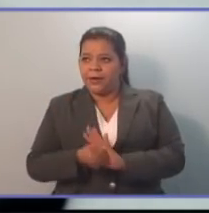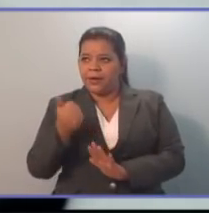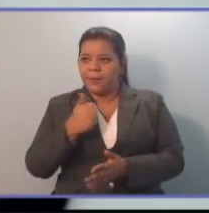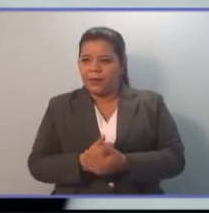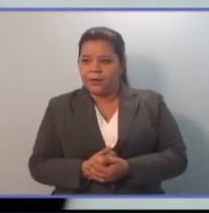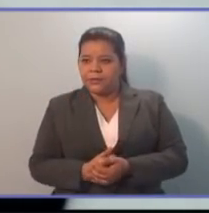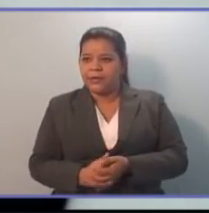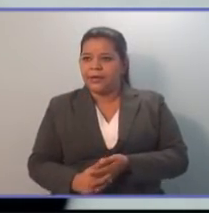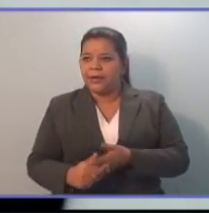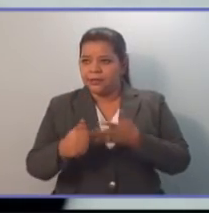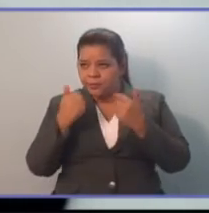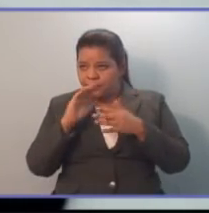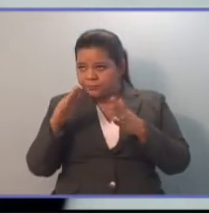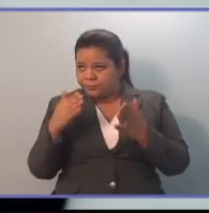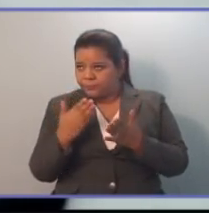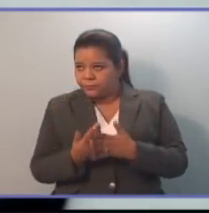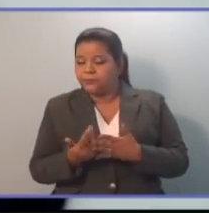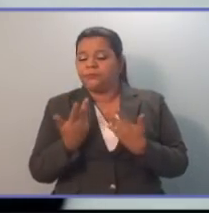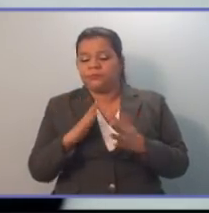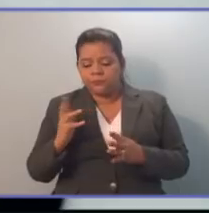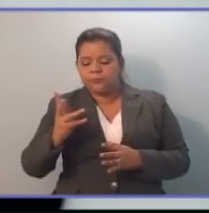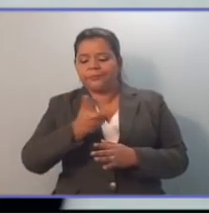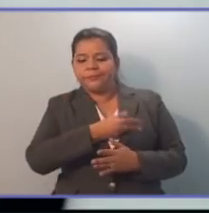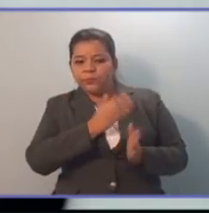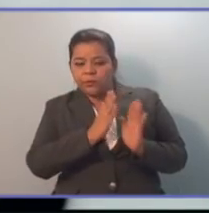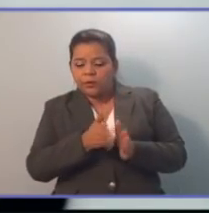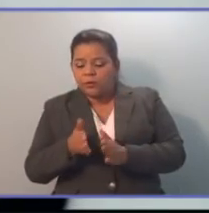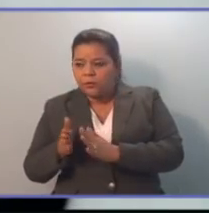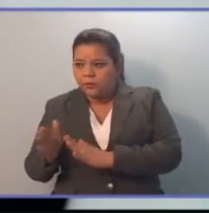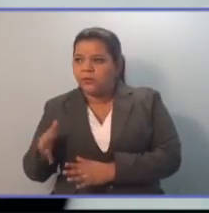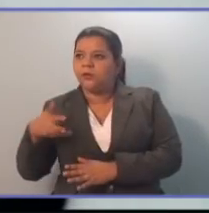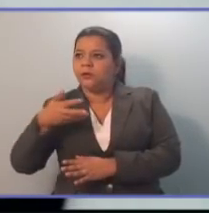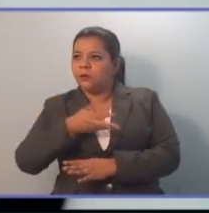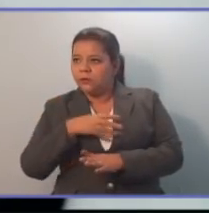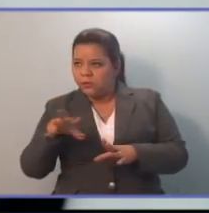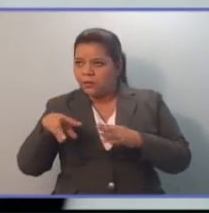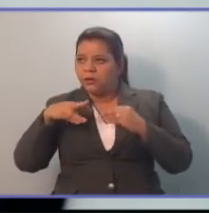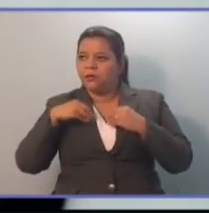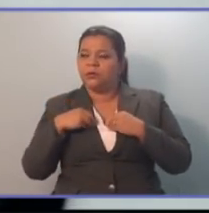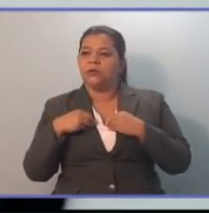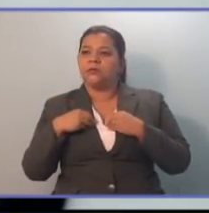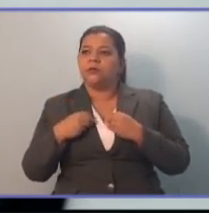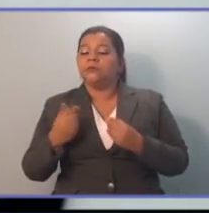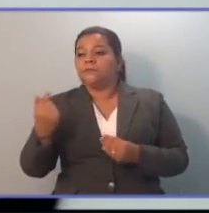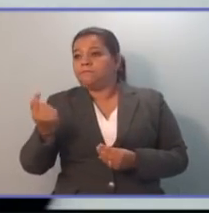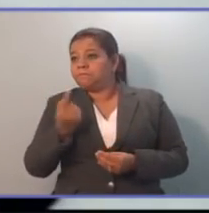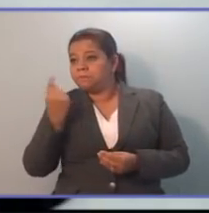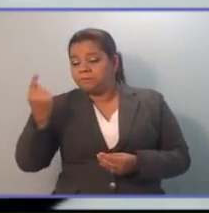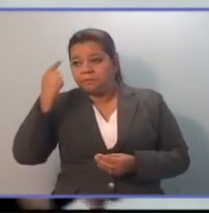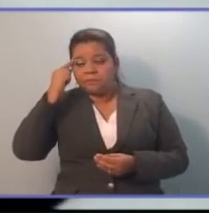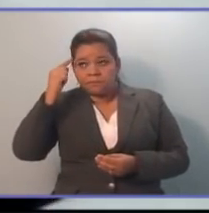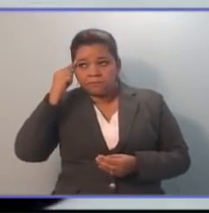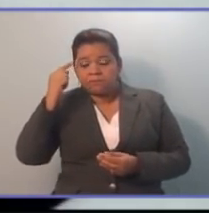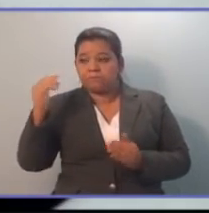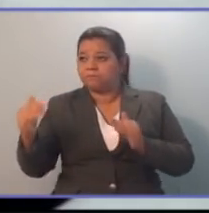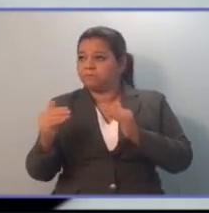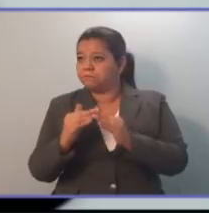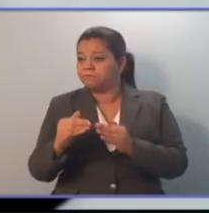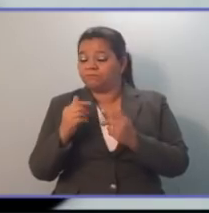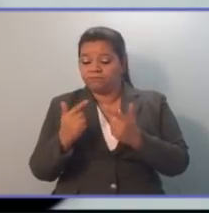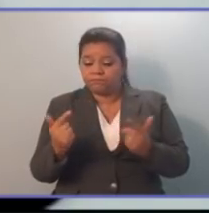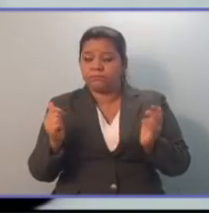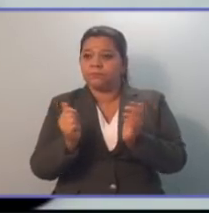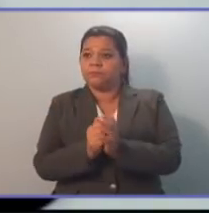no sabe, solamente se va preparando, va aceptando, y yo solamente me imagino que es una gran cadena compuesta